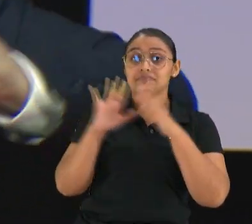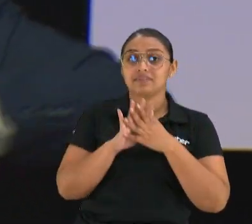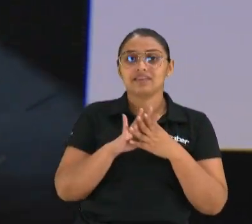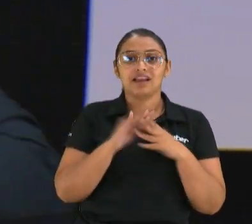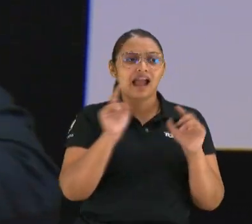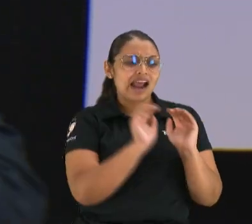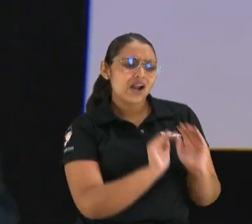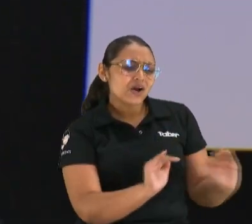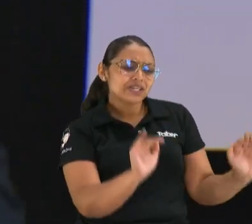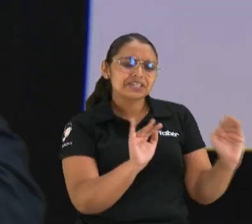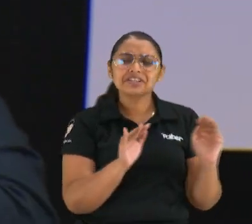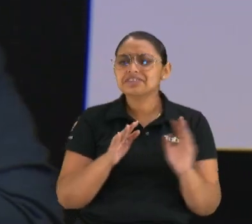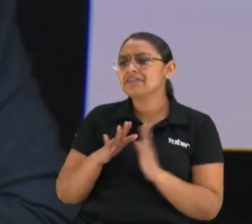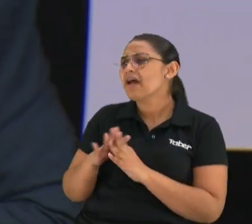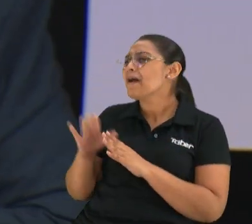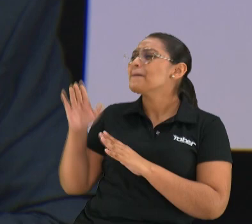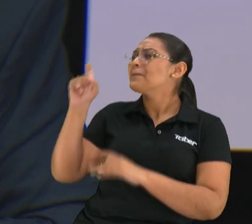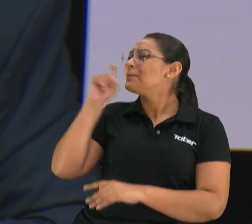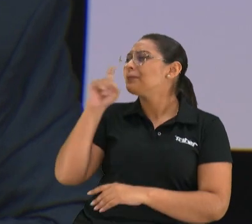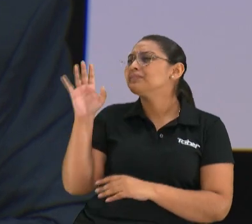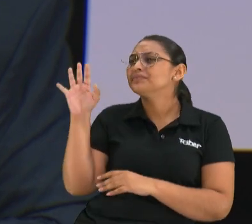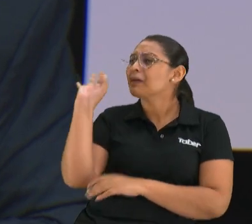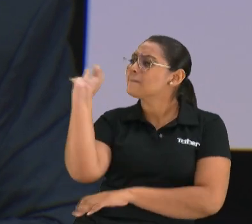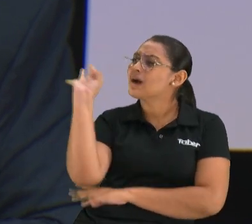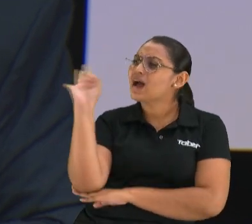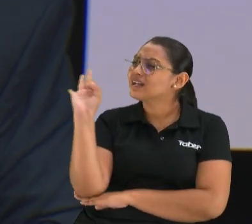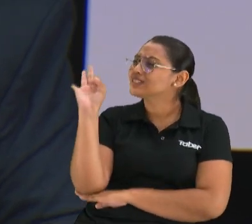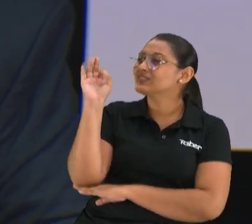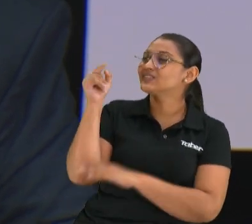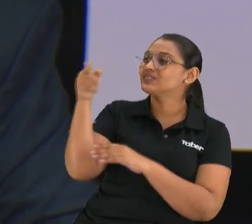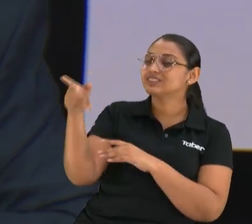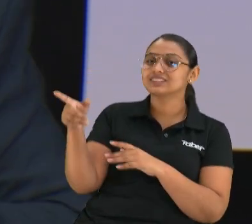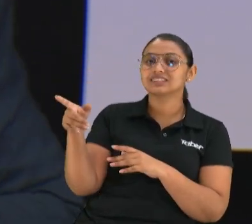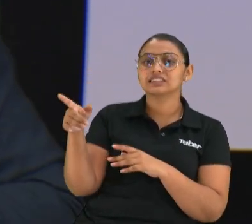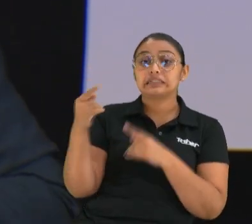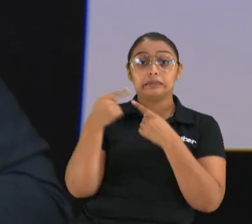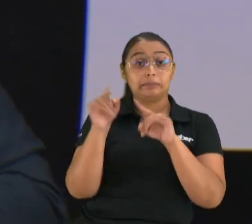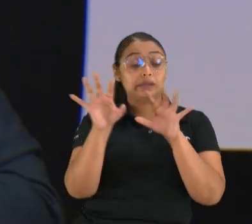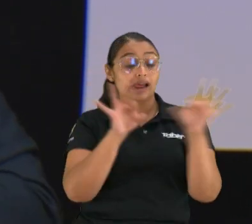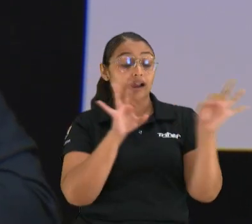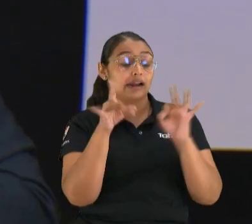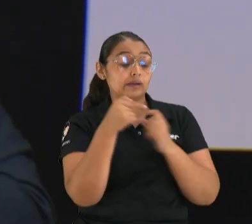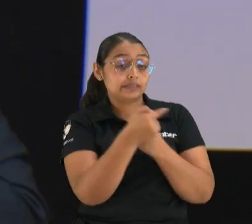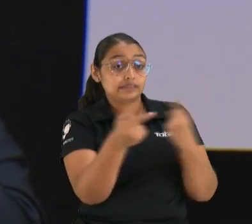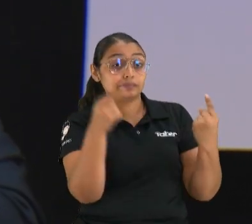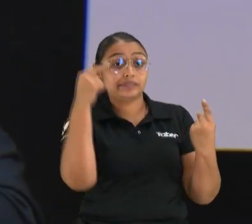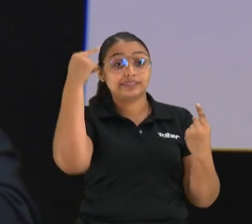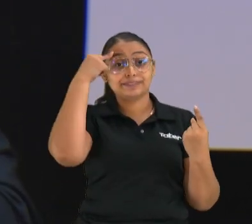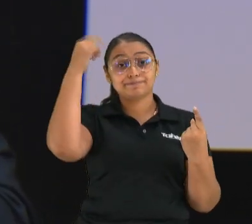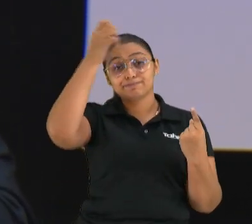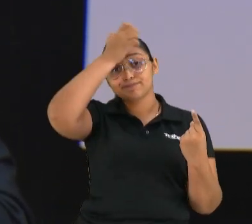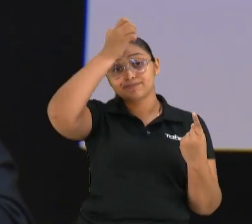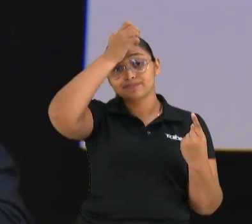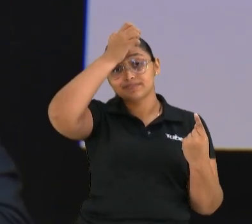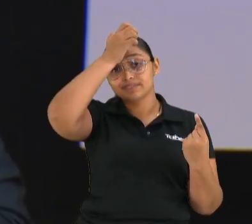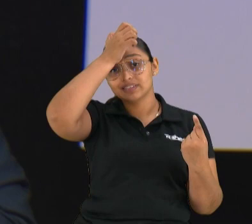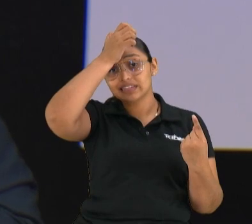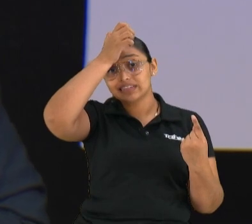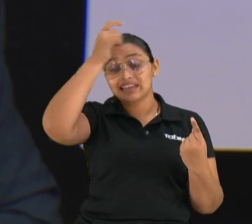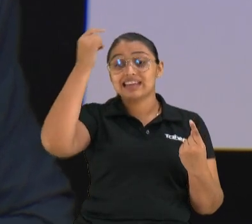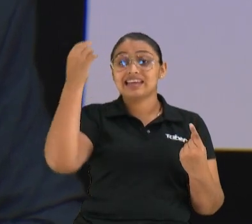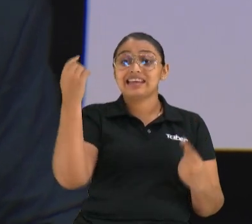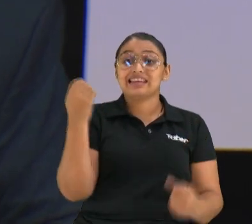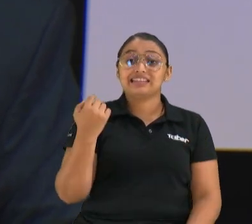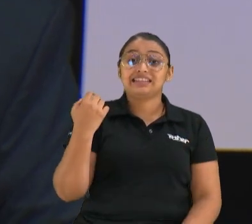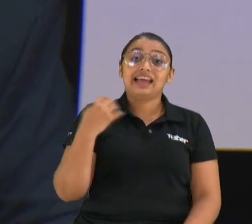pastores usted está midiendo pero mente reprobada querido es el que ignora que hay un Dios es el